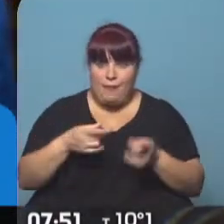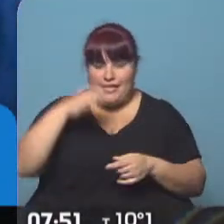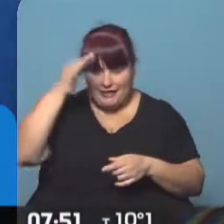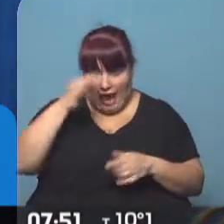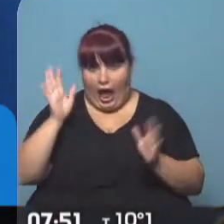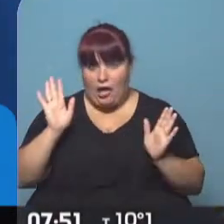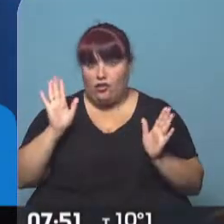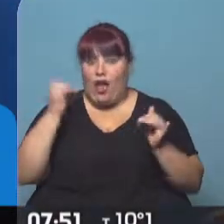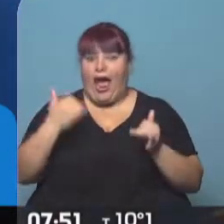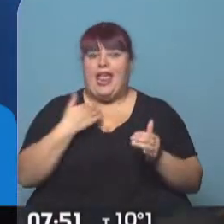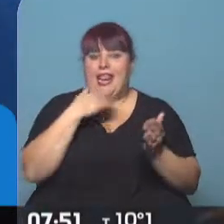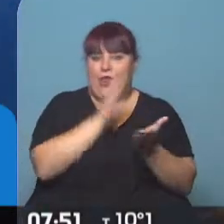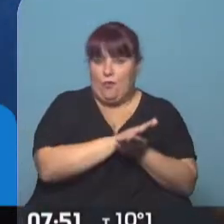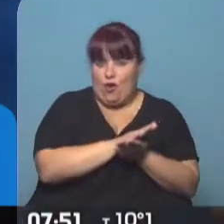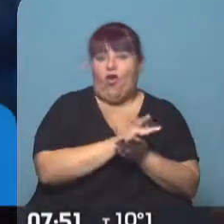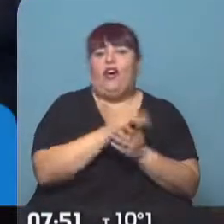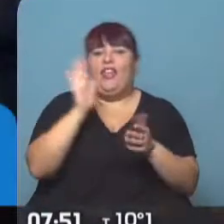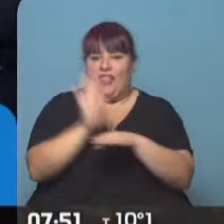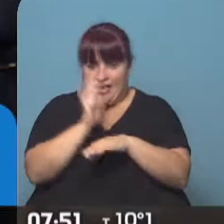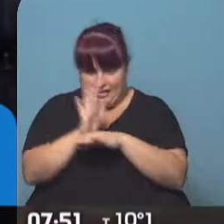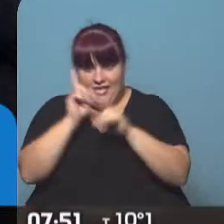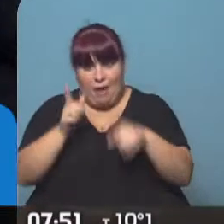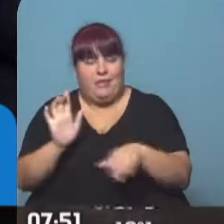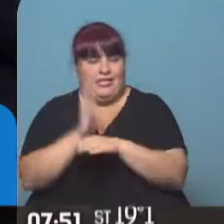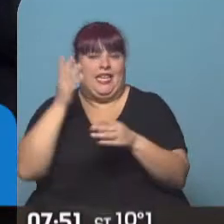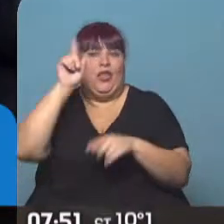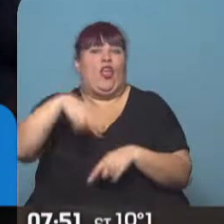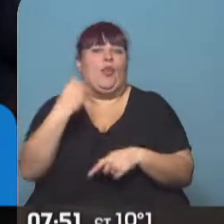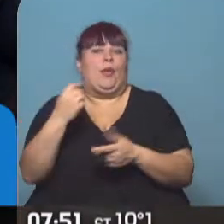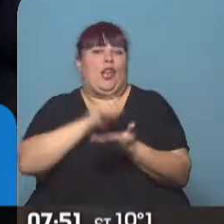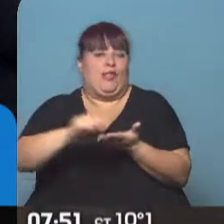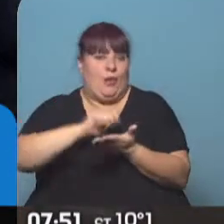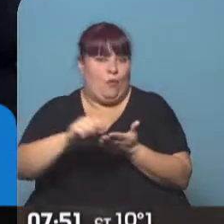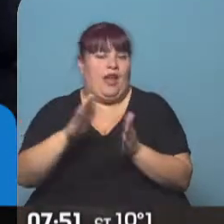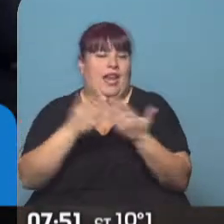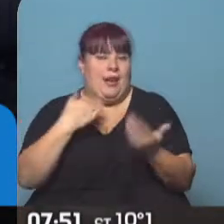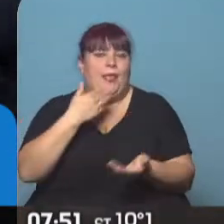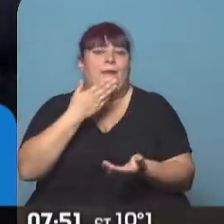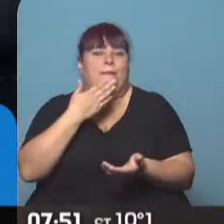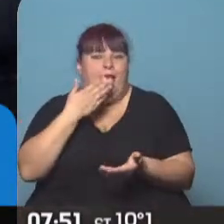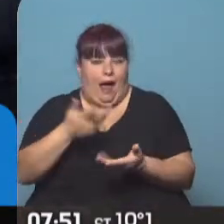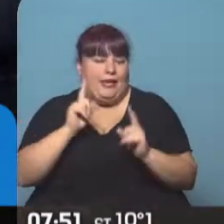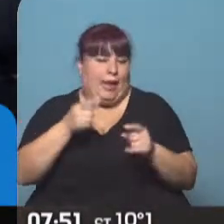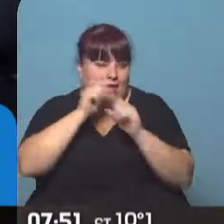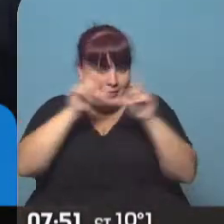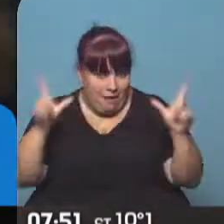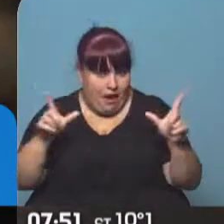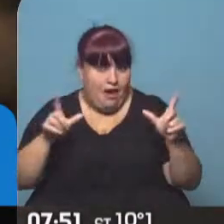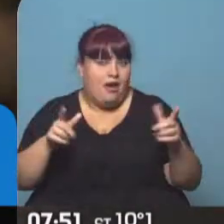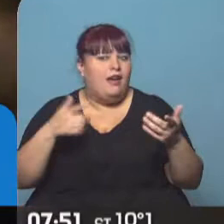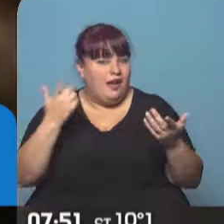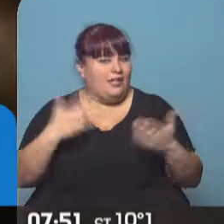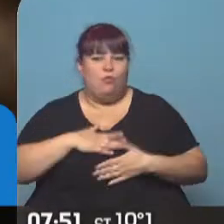teatro tiene un libro, de cine, que también el cine proviene de un guión, proviene del campo de la palabra, además de la imagen, es